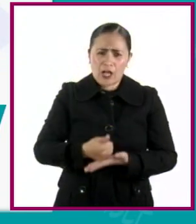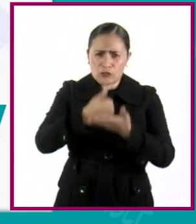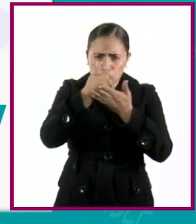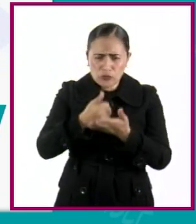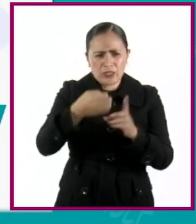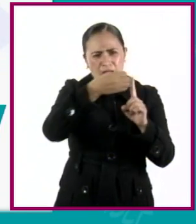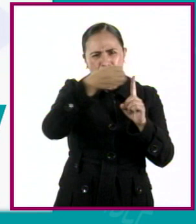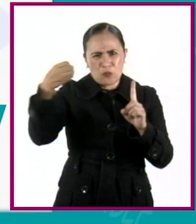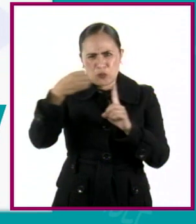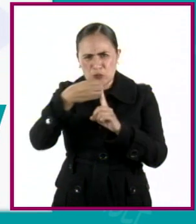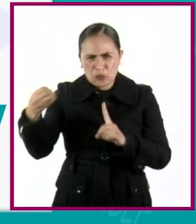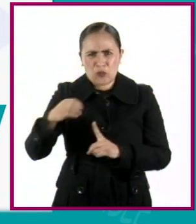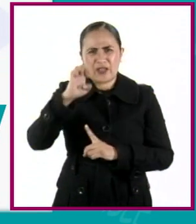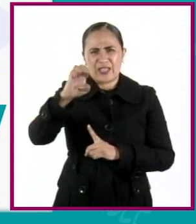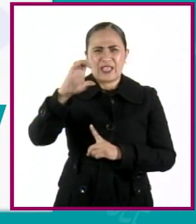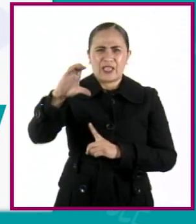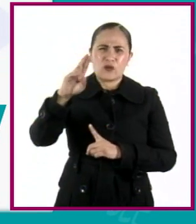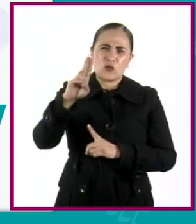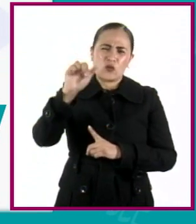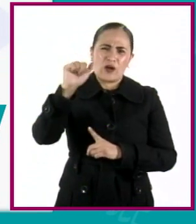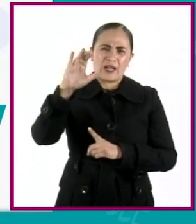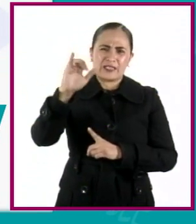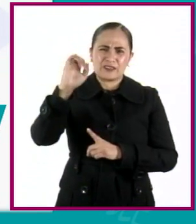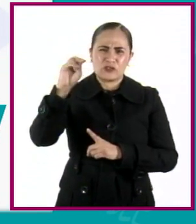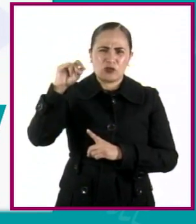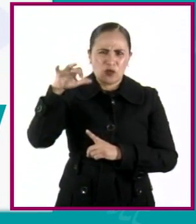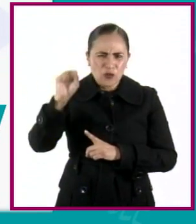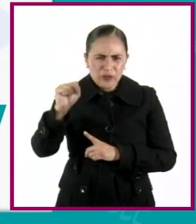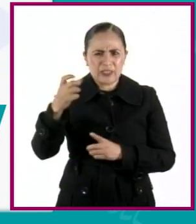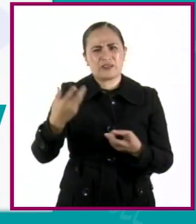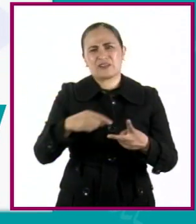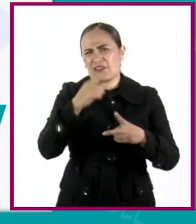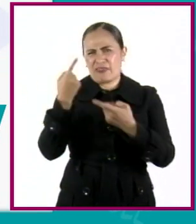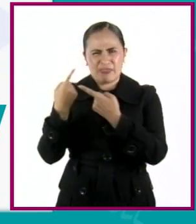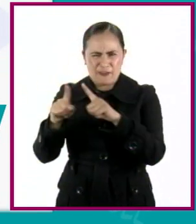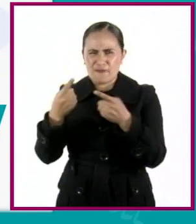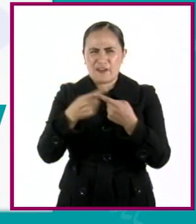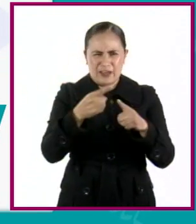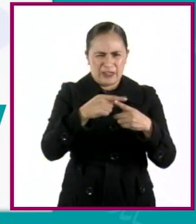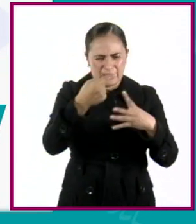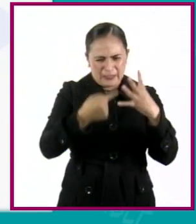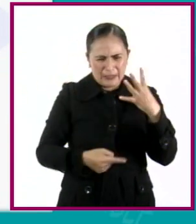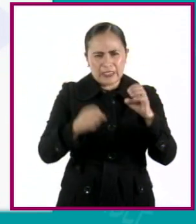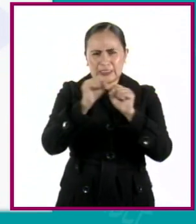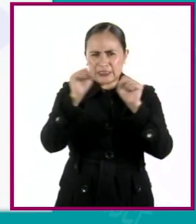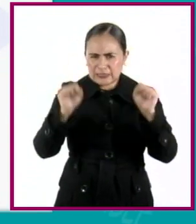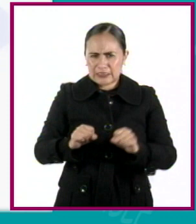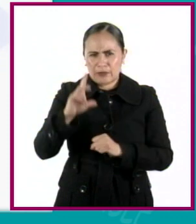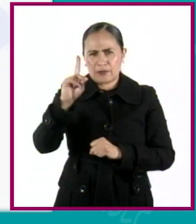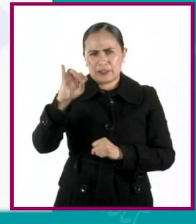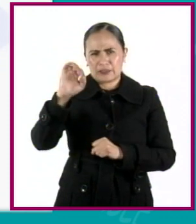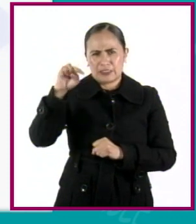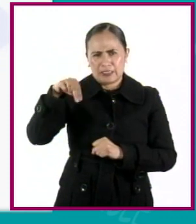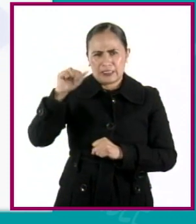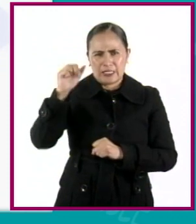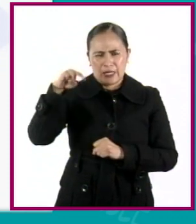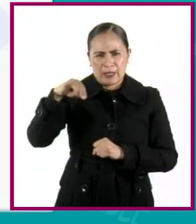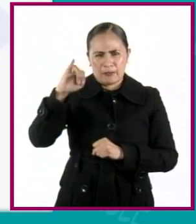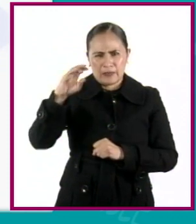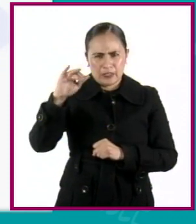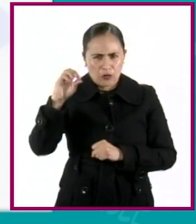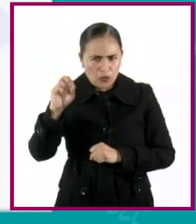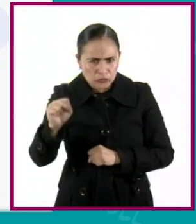ecuaciones diferenciales, ecuaciones derivadas parciales, sistemas dinámicos, procesos